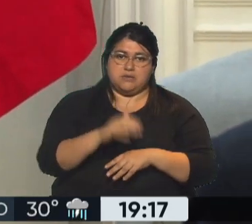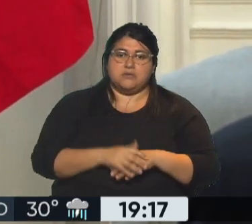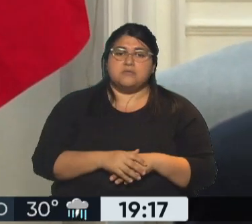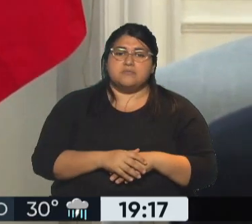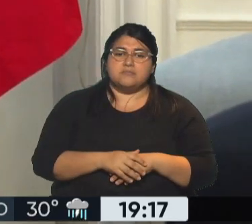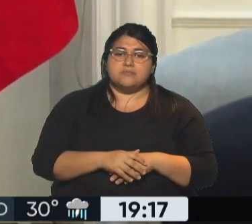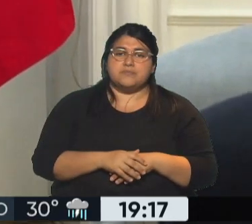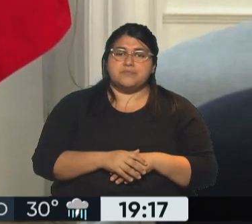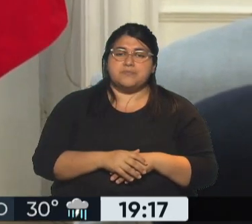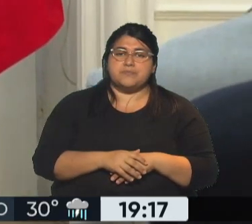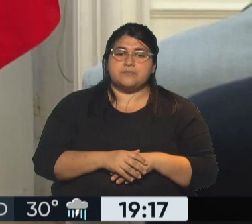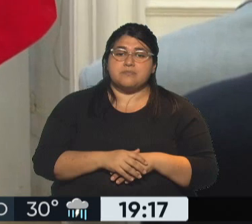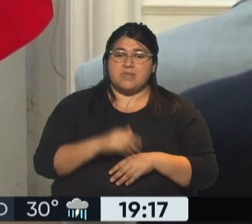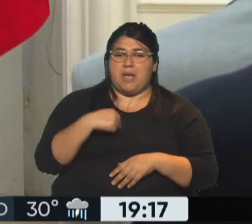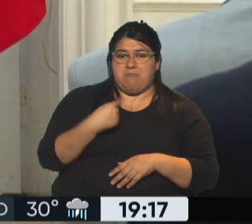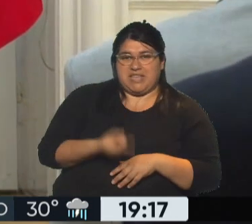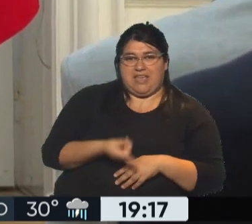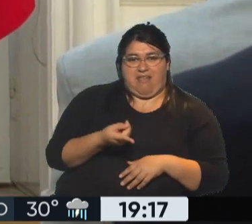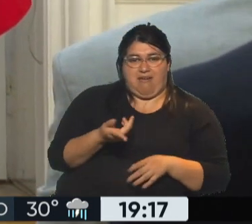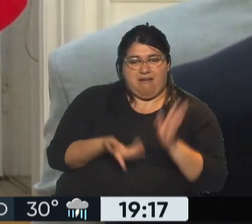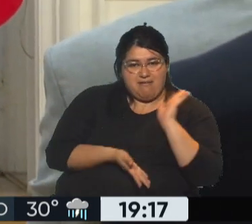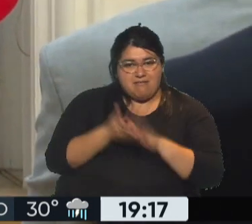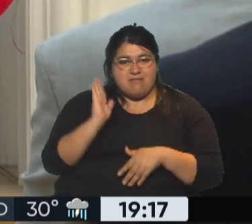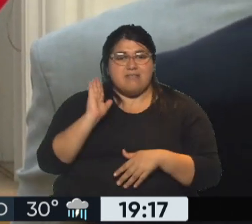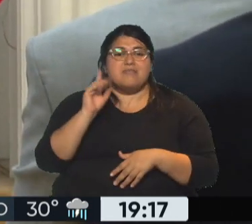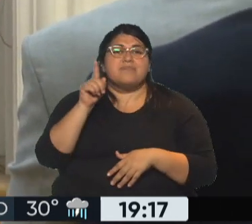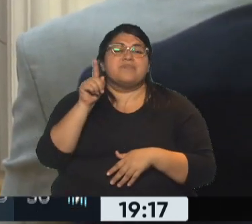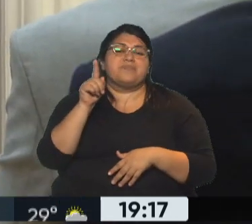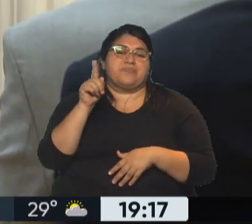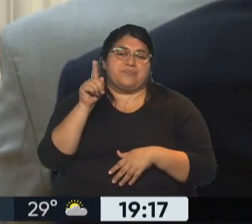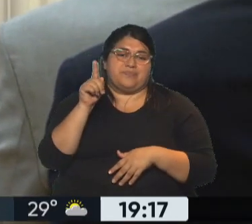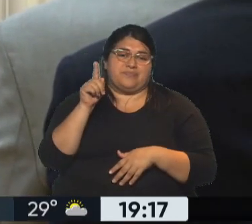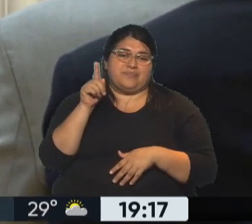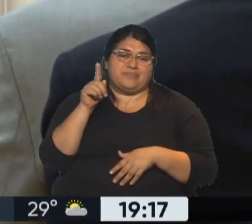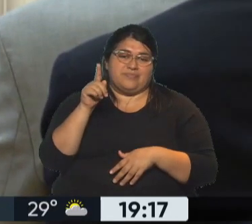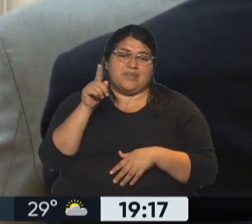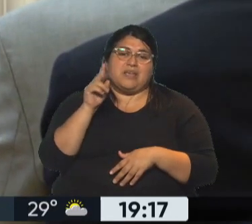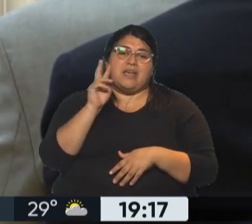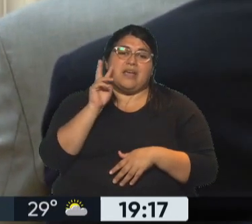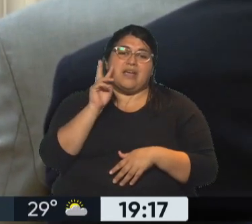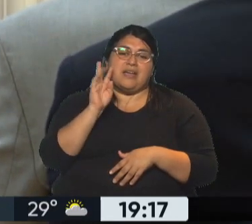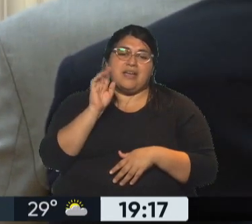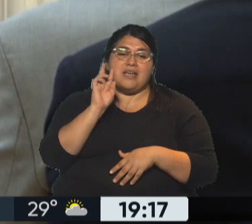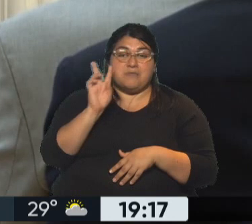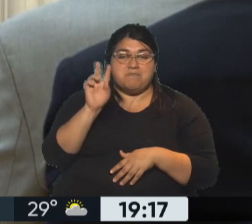Nos vamos mañana para Bali, así no me corrige